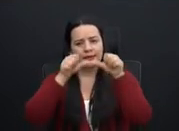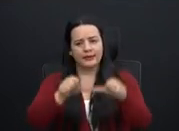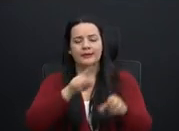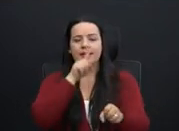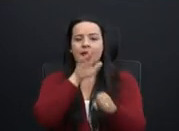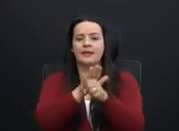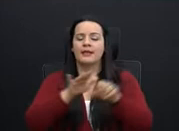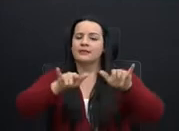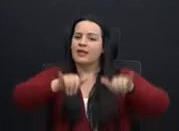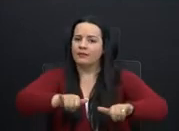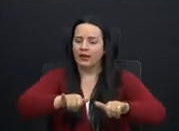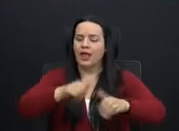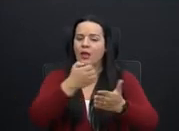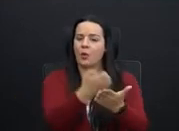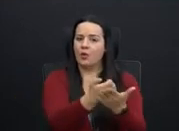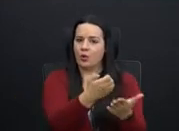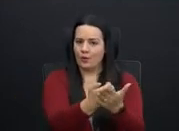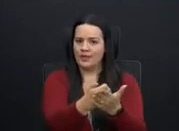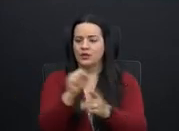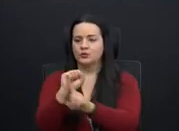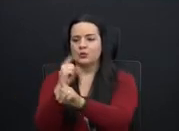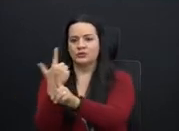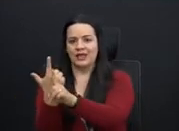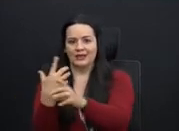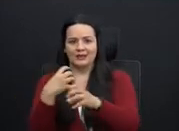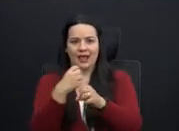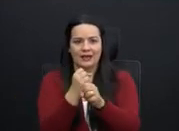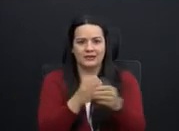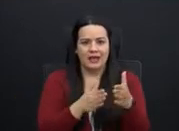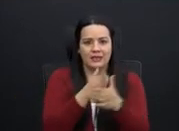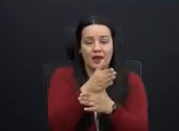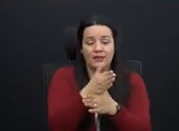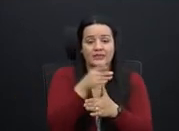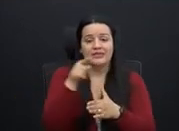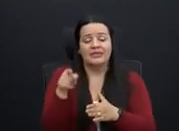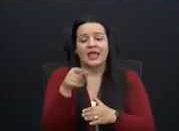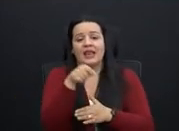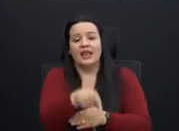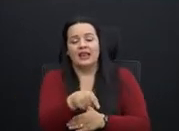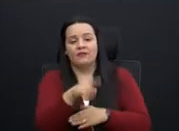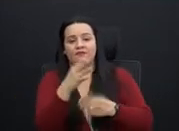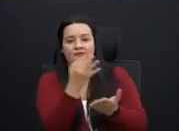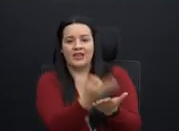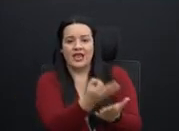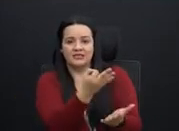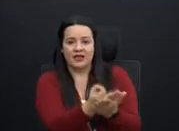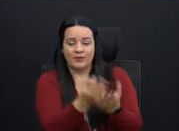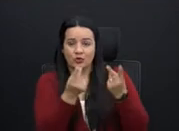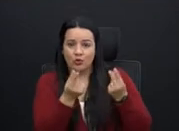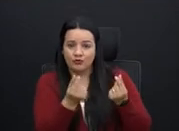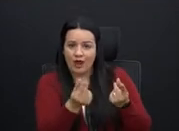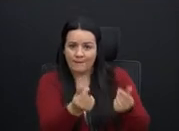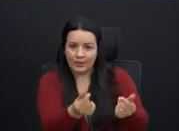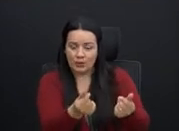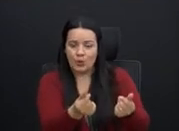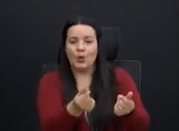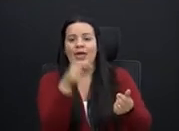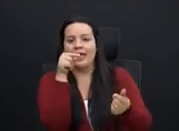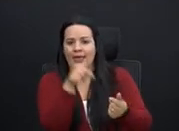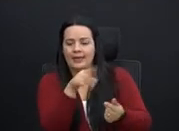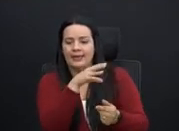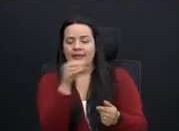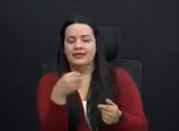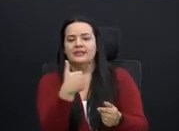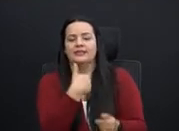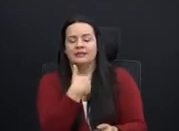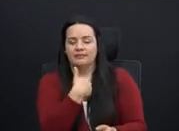estabilidad económica y social que se realiza por medio de la figura de instrumento de financiamiento rápido y que cuenta con